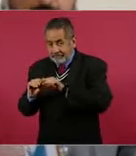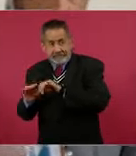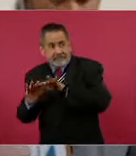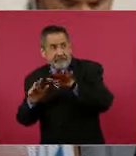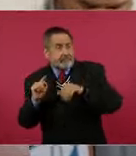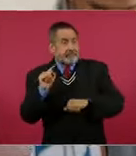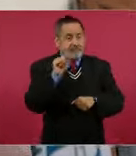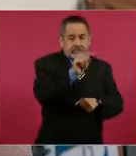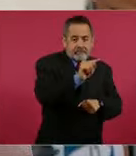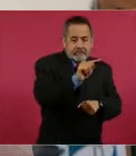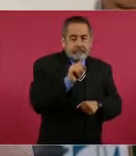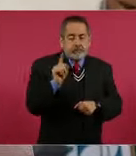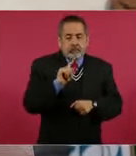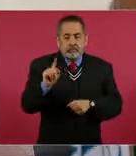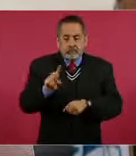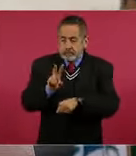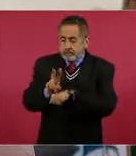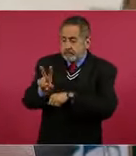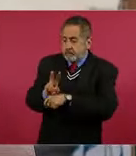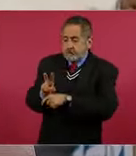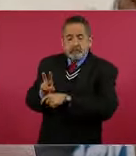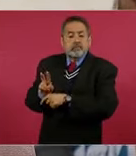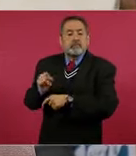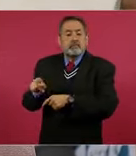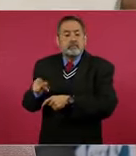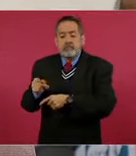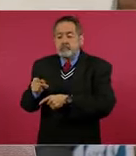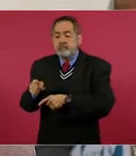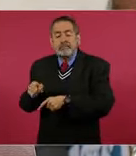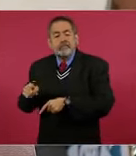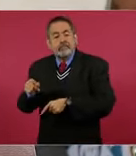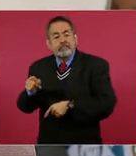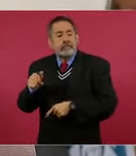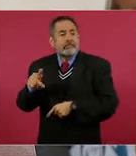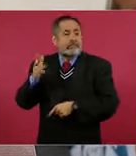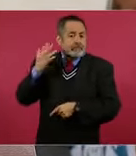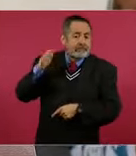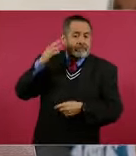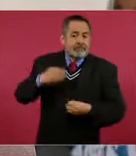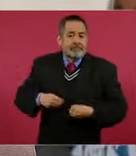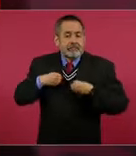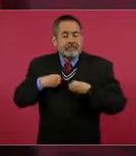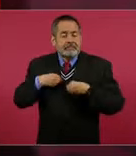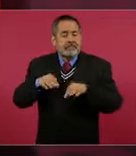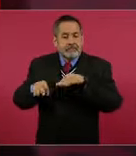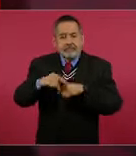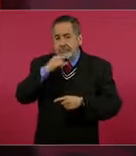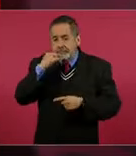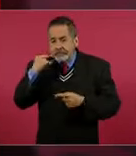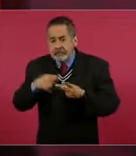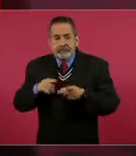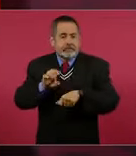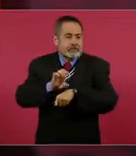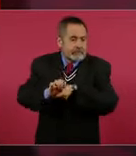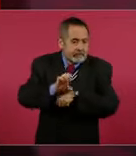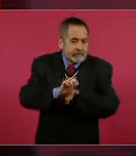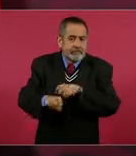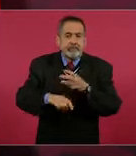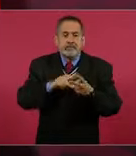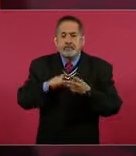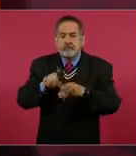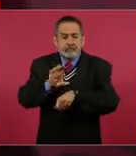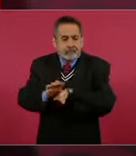Están llegando venezolanos que vivían o trabajaban en Chile, en Ecuador,